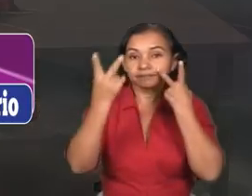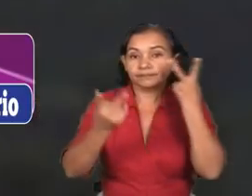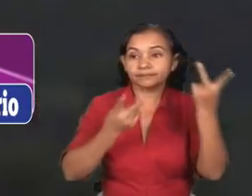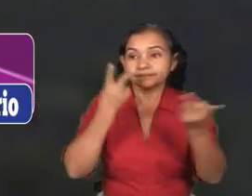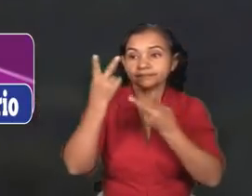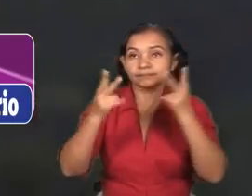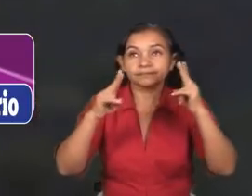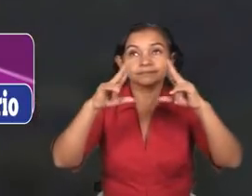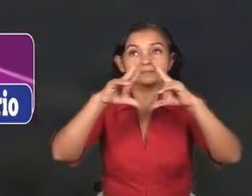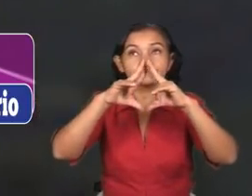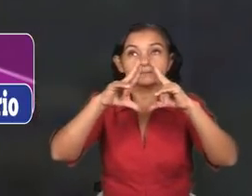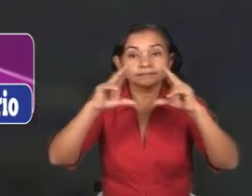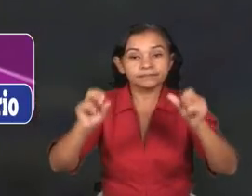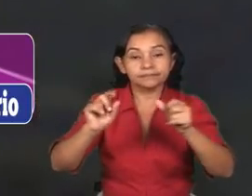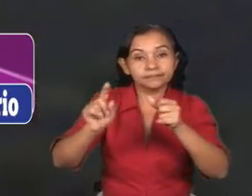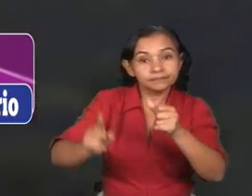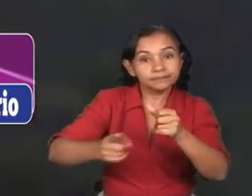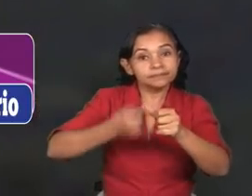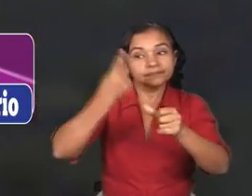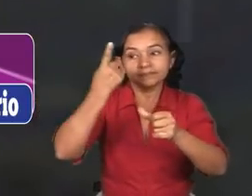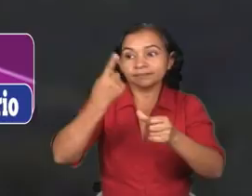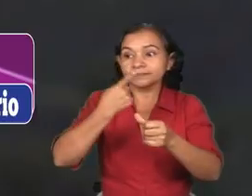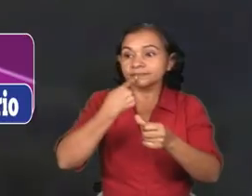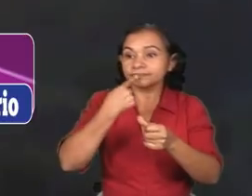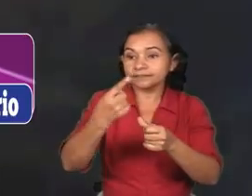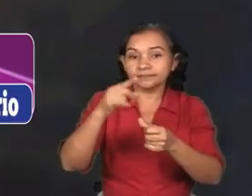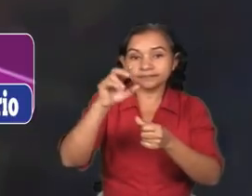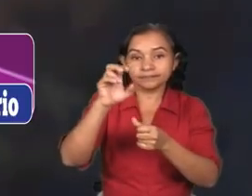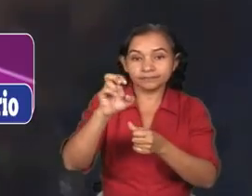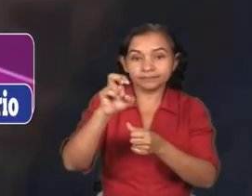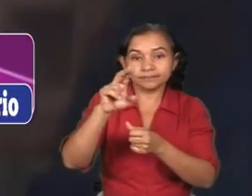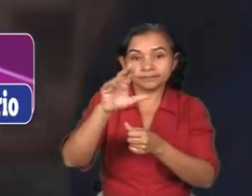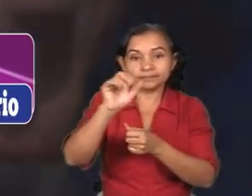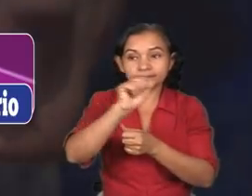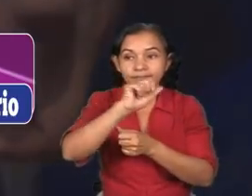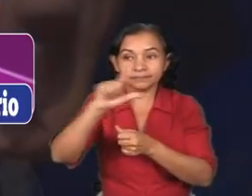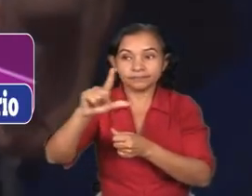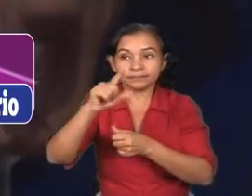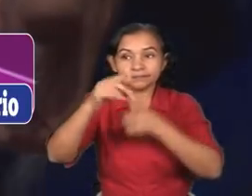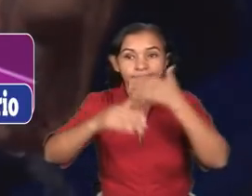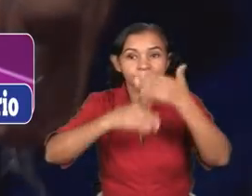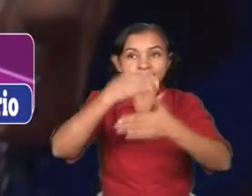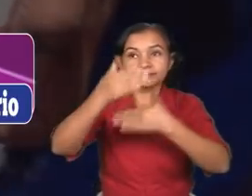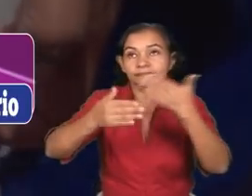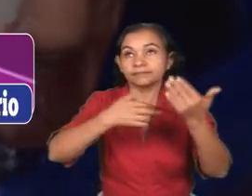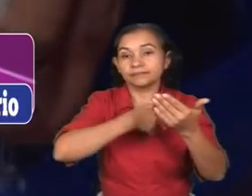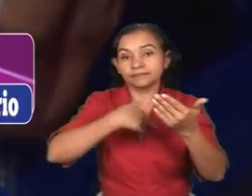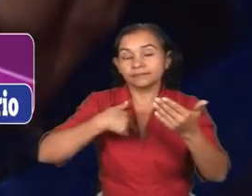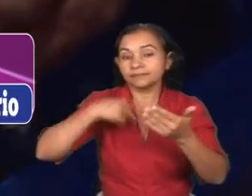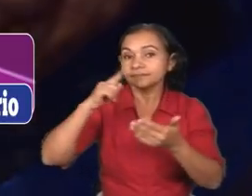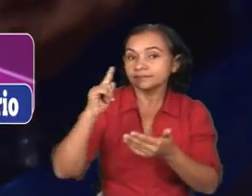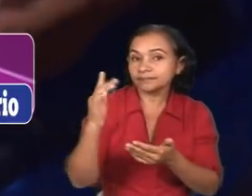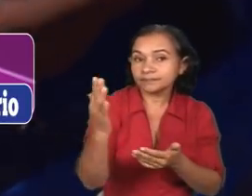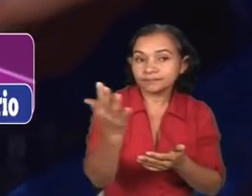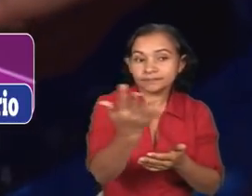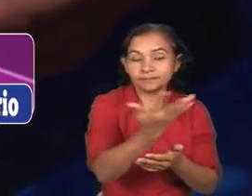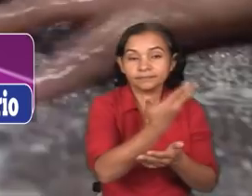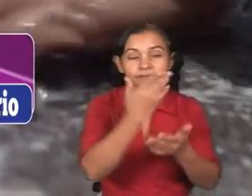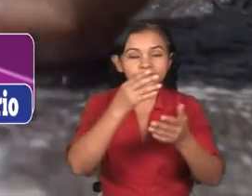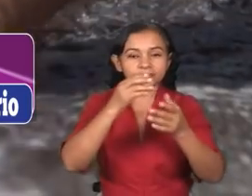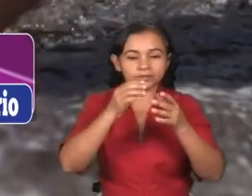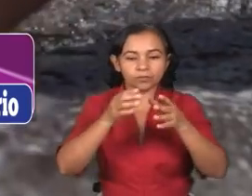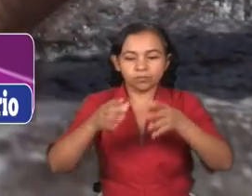él es el primer recurso financiero, diría yo, con el que ENACAL comienza el proceso de rehabilitación de pozos, comprar